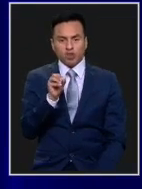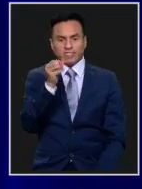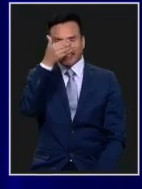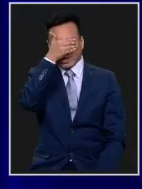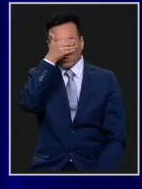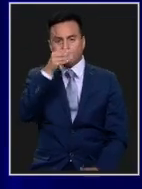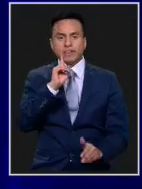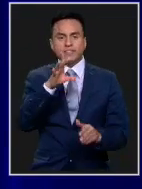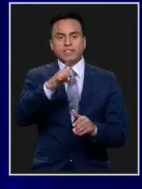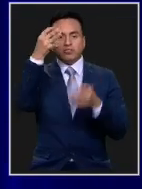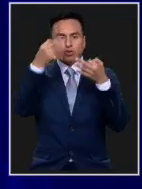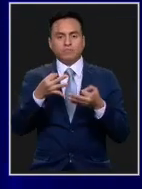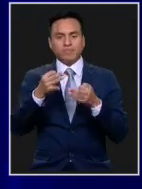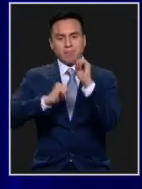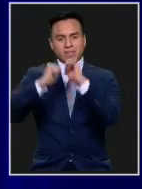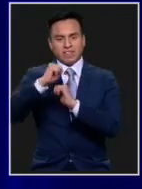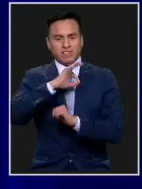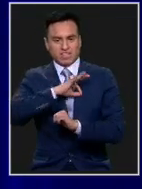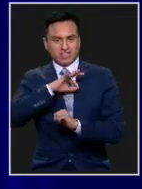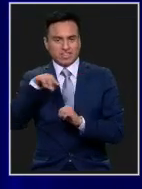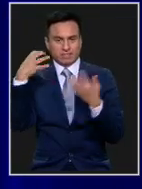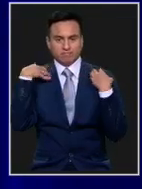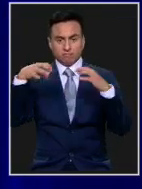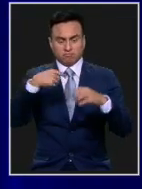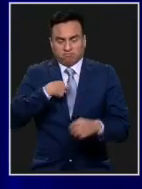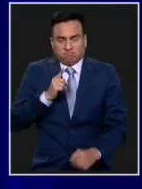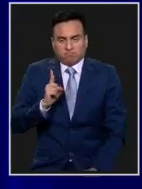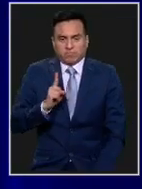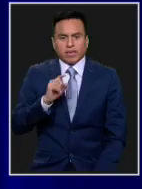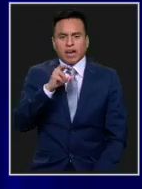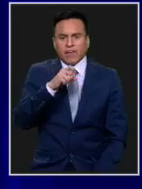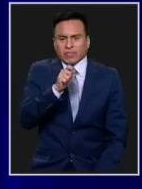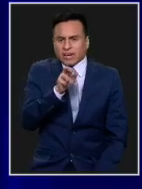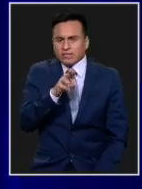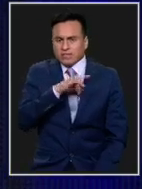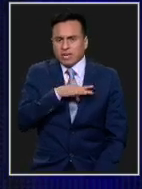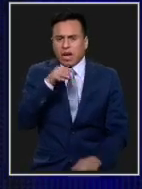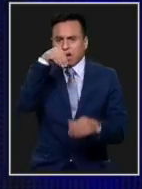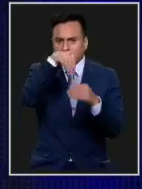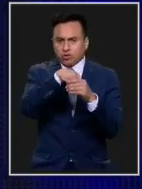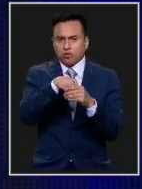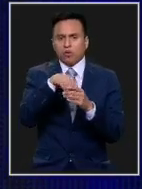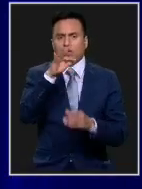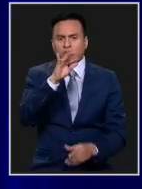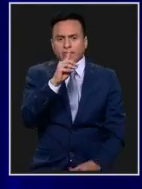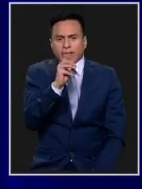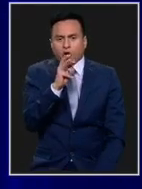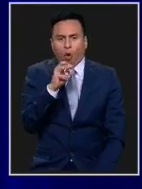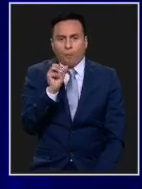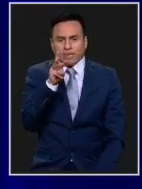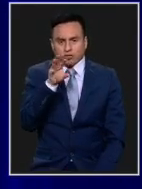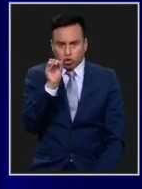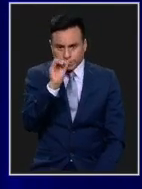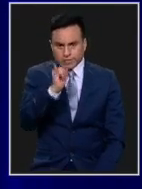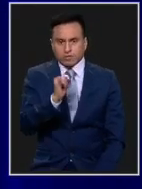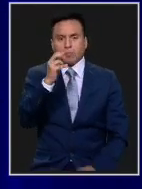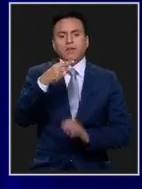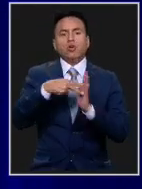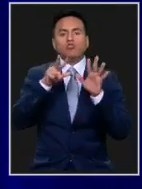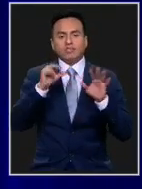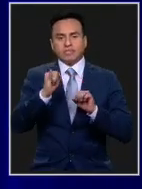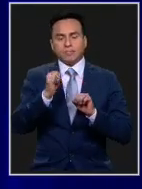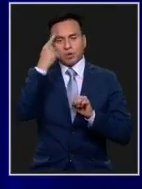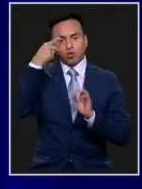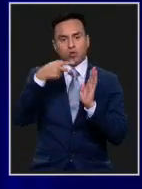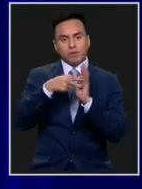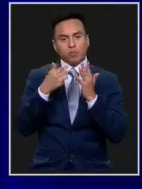decisiones son las empresas financieras No mi persona lantar chile estaba dentro de esa F comiso el año 2008 Sí pero el